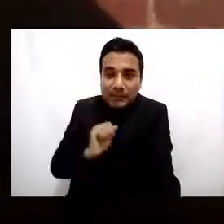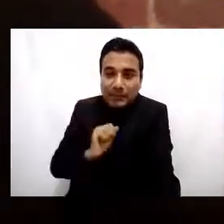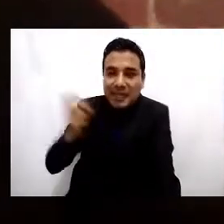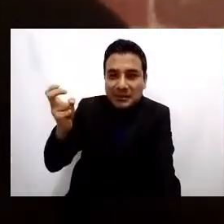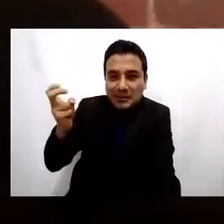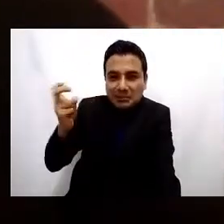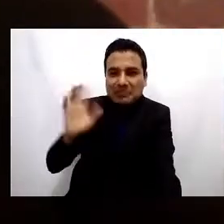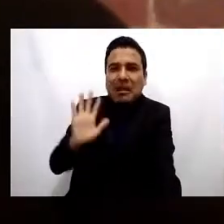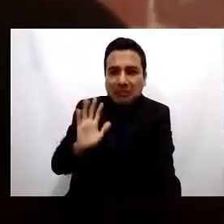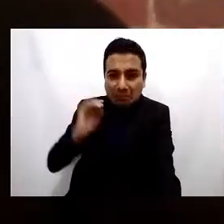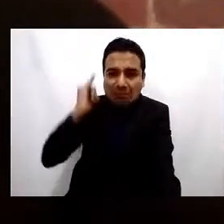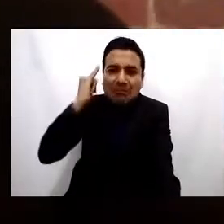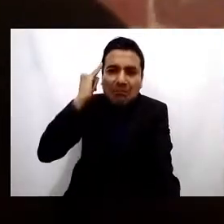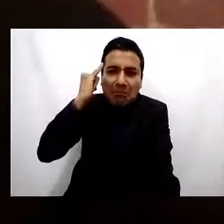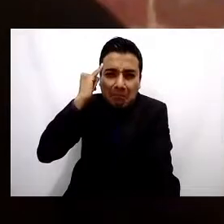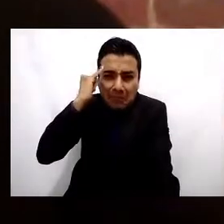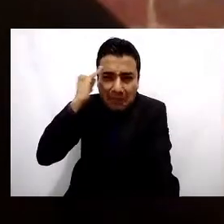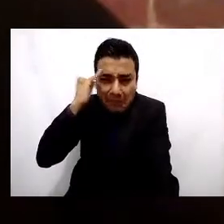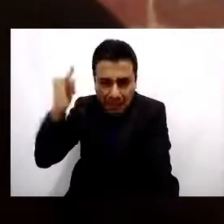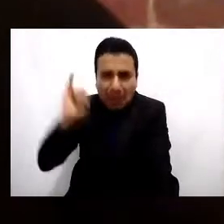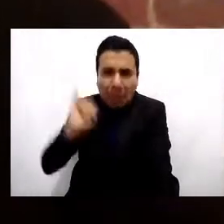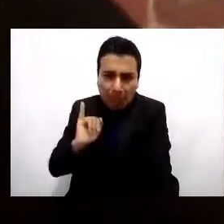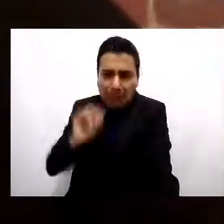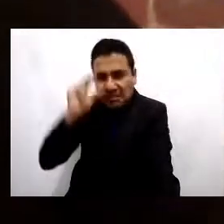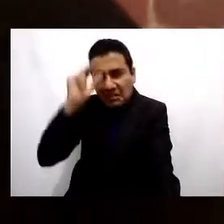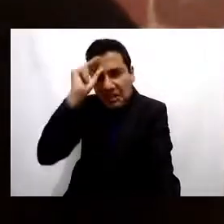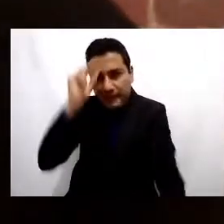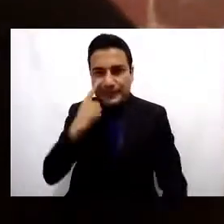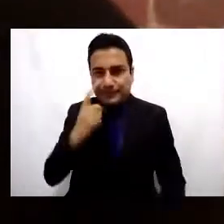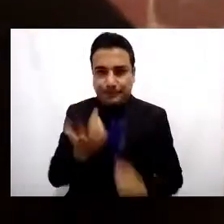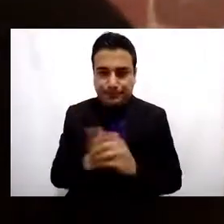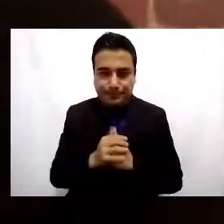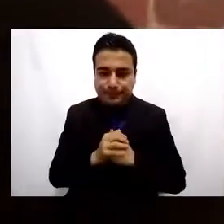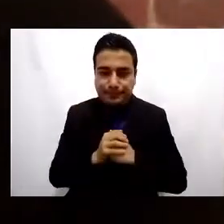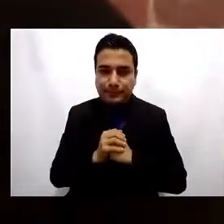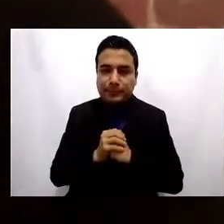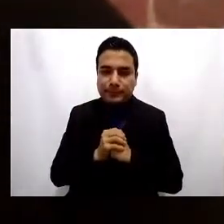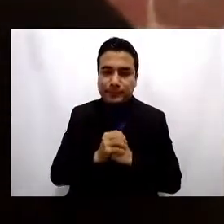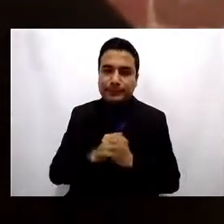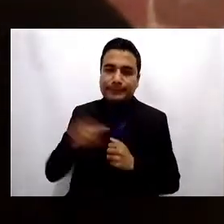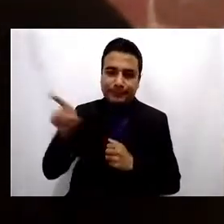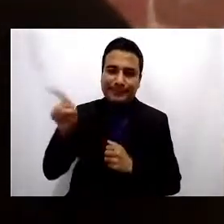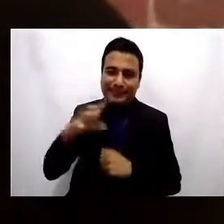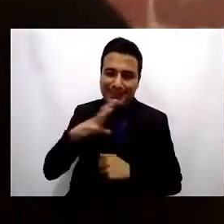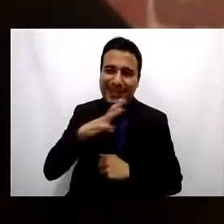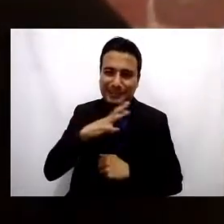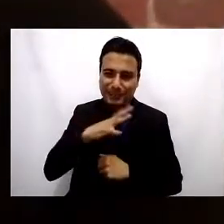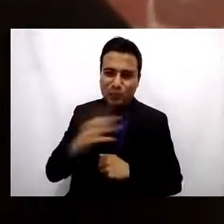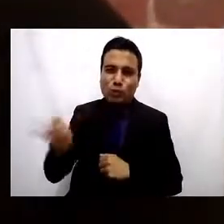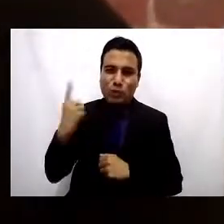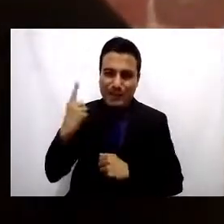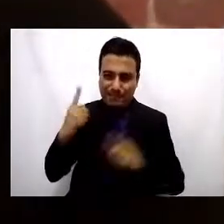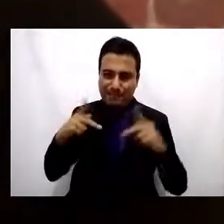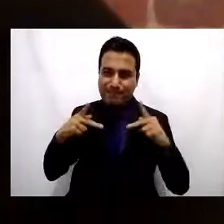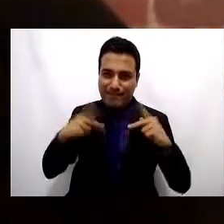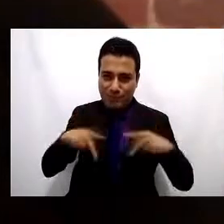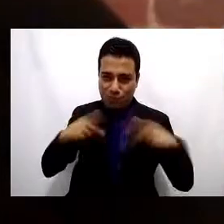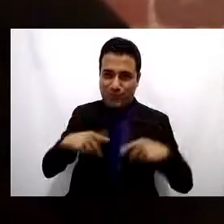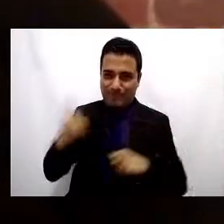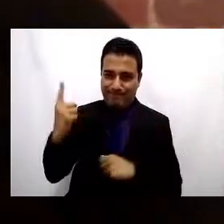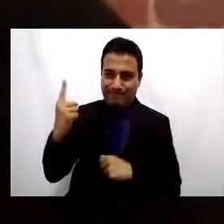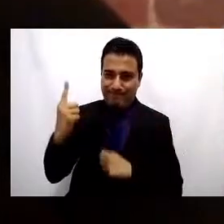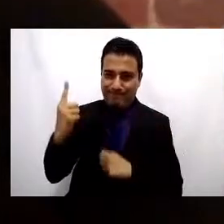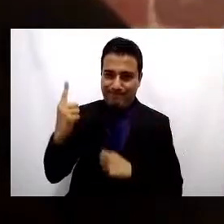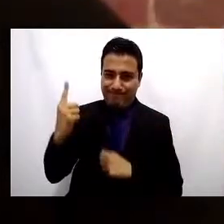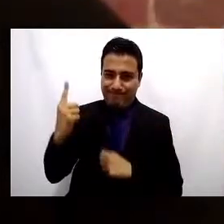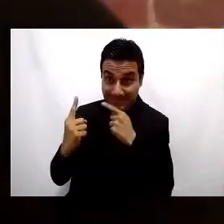ilustrada. Vale decir, que hay alguien que ha tenido previamente